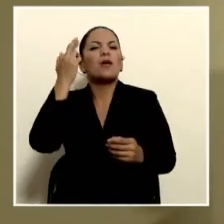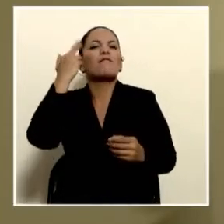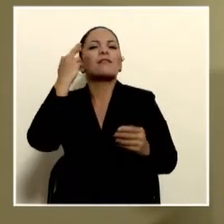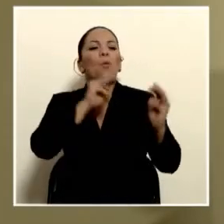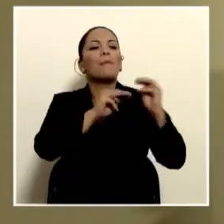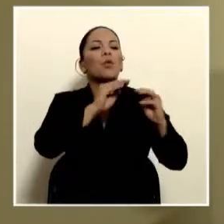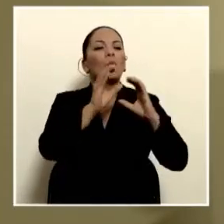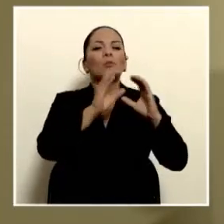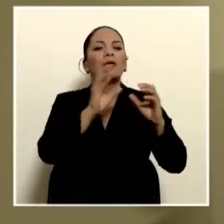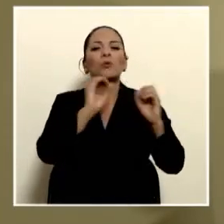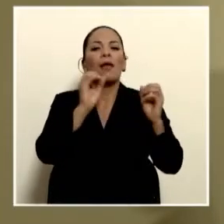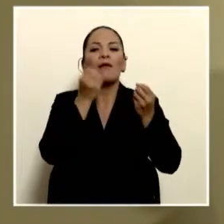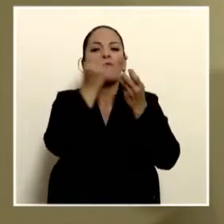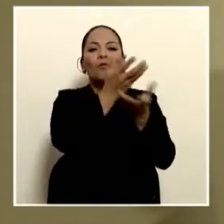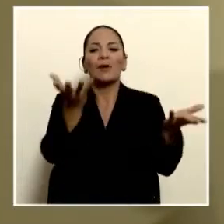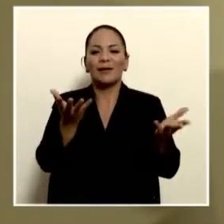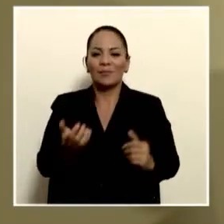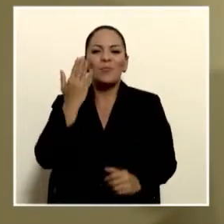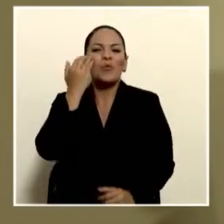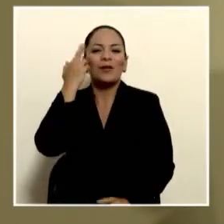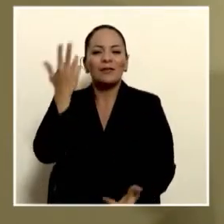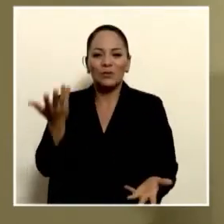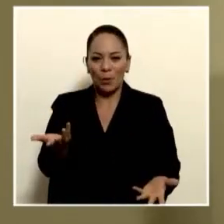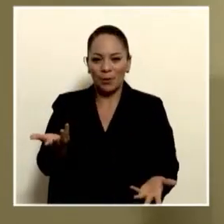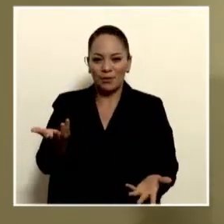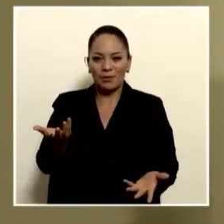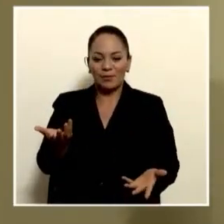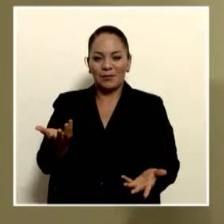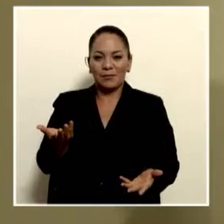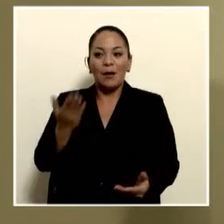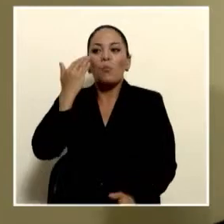reportar? ¿Y por qué será que el presidente de la